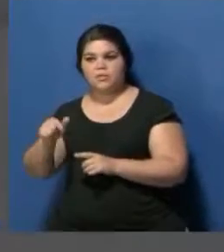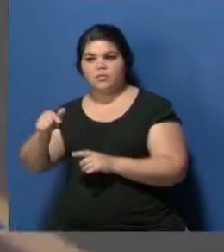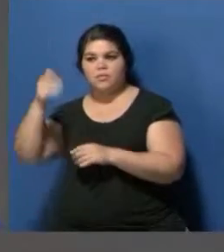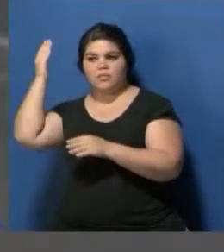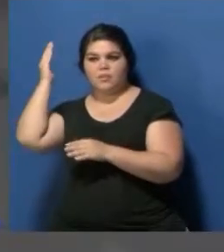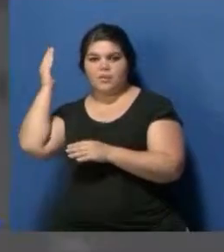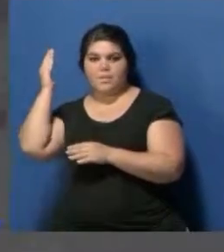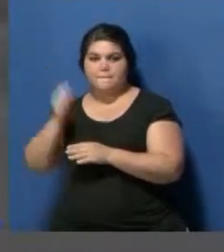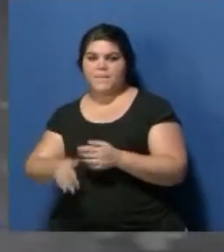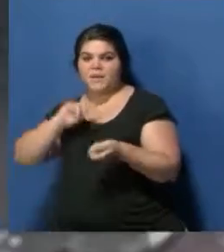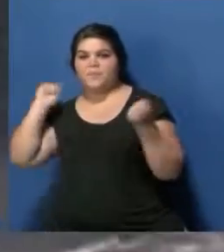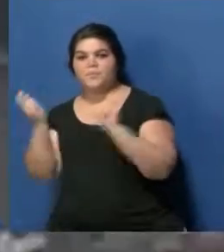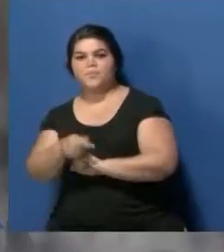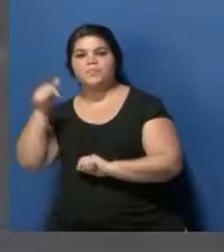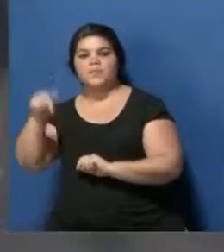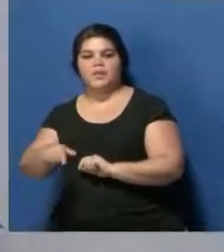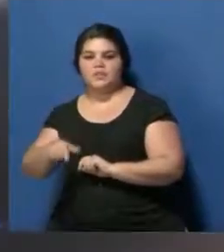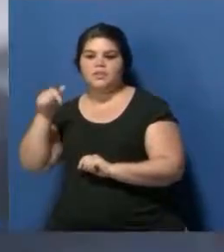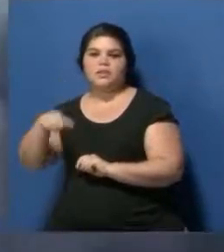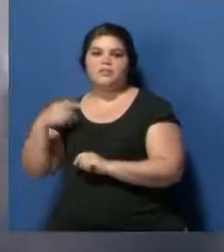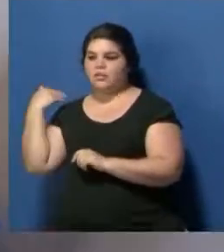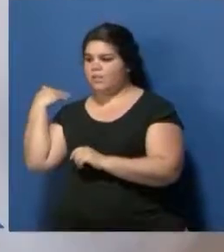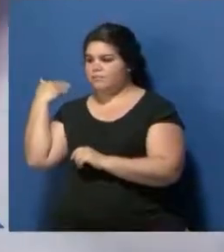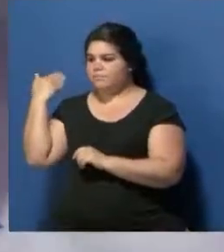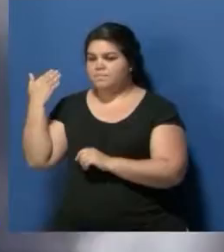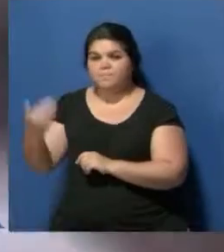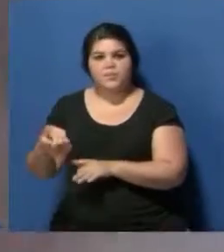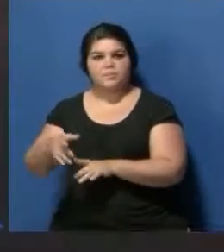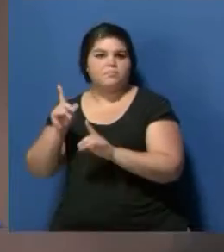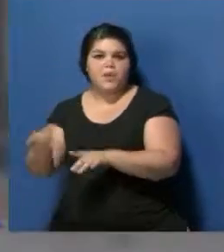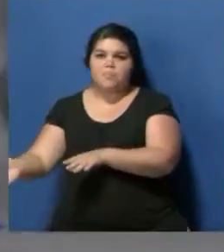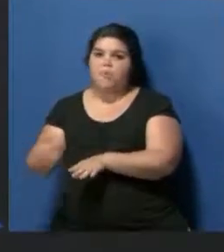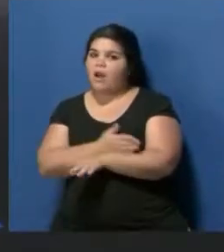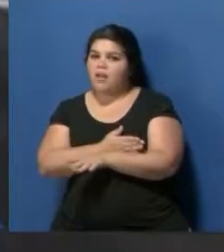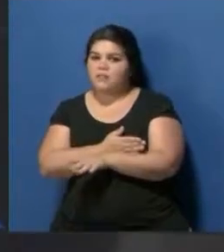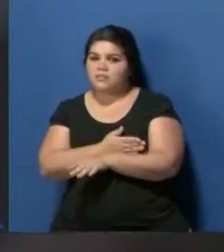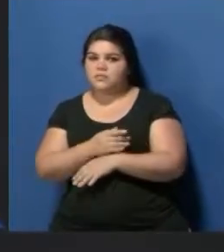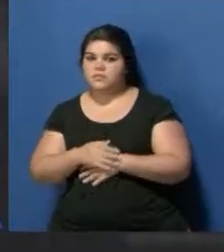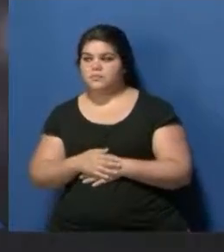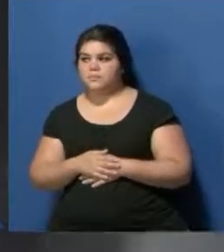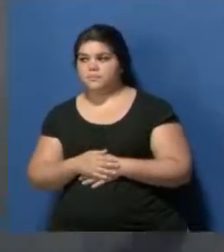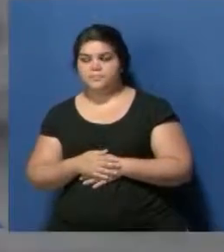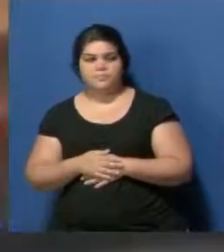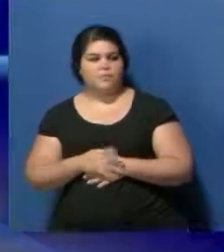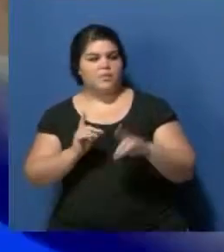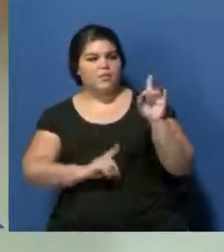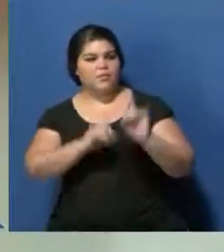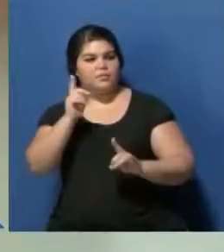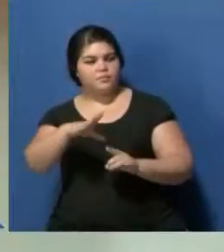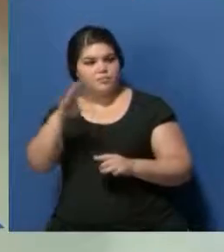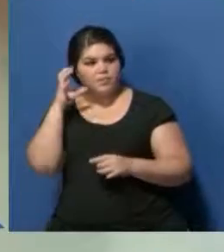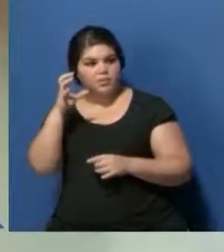las reformas neoliberales impuestas durante todo ese periodo previo que señalaba. Claro. ¿Se ha logrado desandar todo